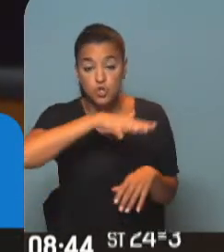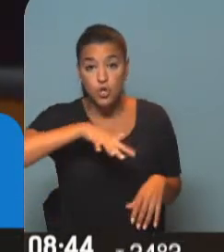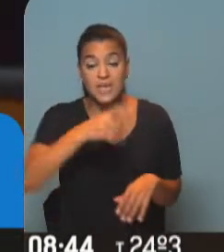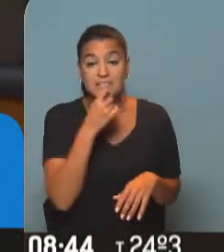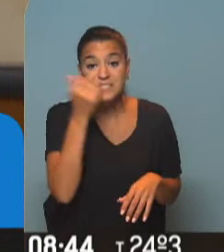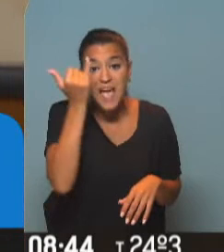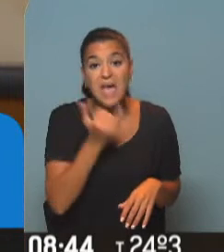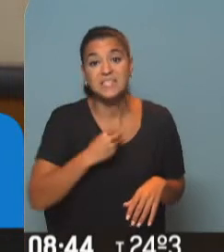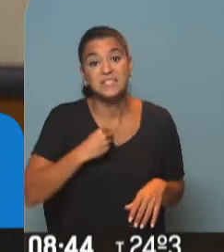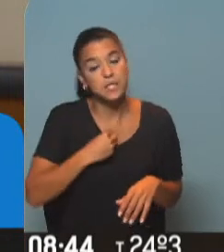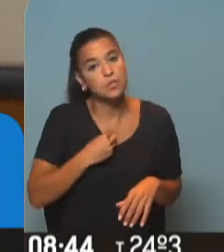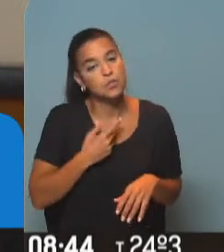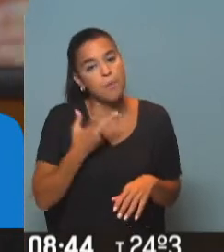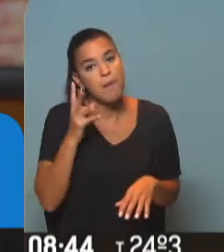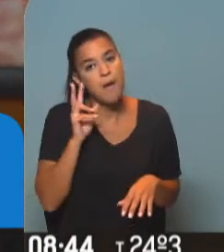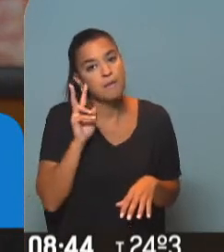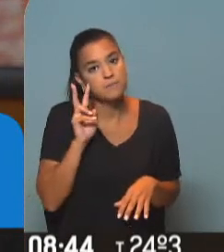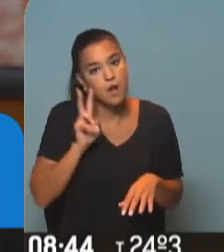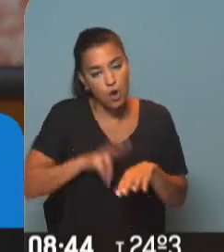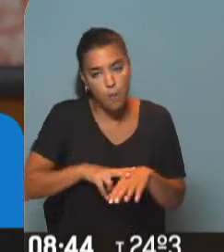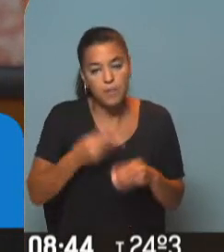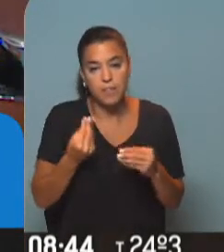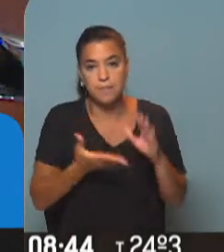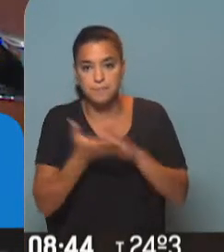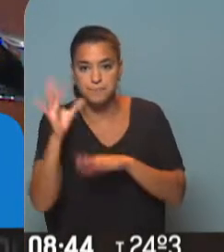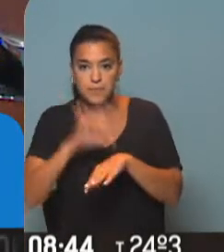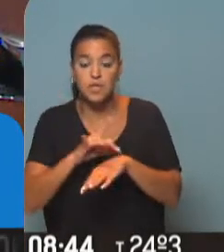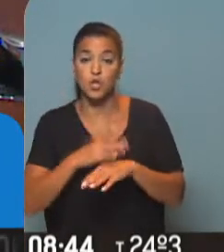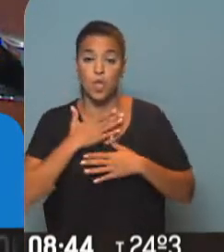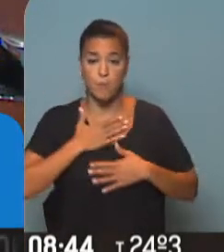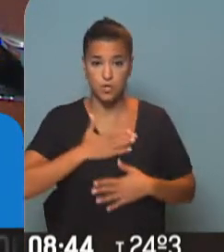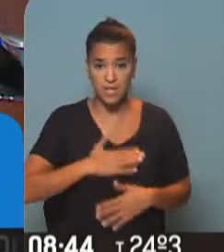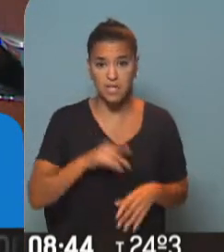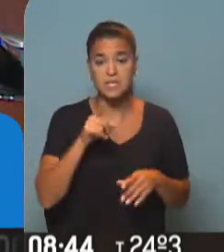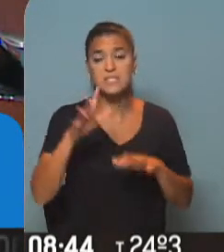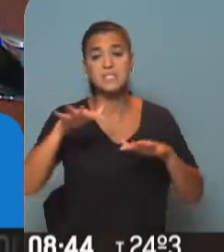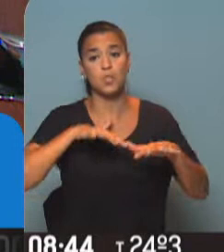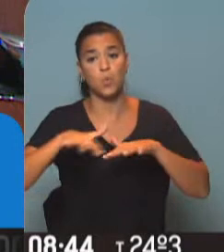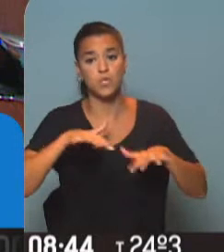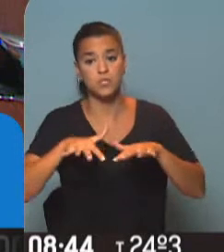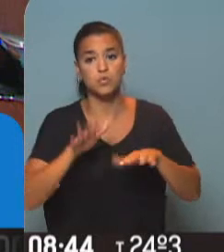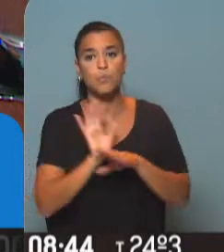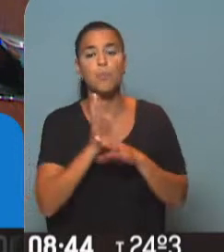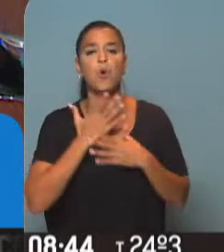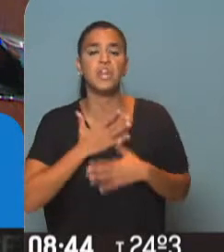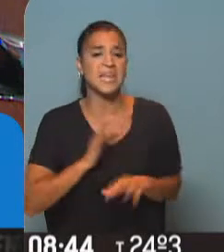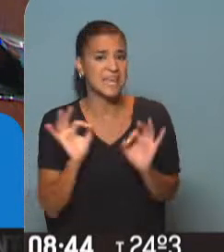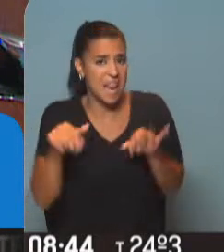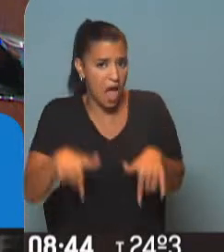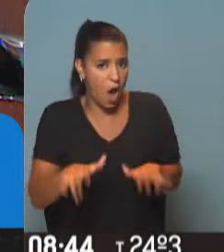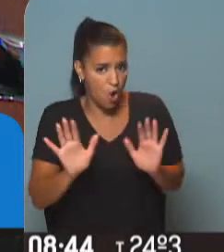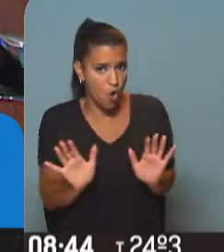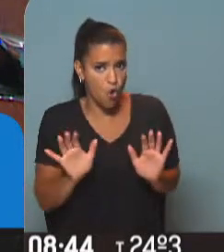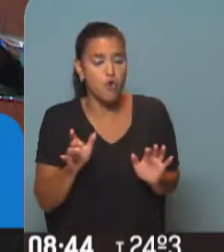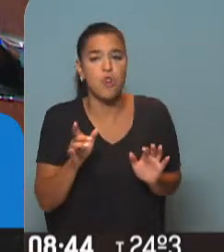presencia de síntomas lo aconsejable es consultar bueno nos quedamos tranquilos con que la situación está calma por lo menos si los comparamos